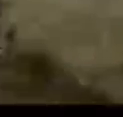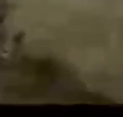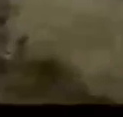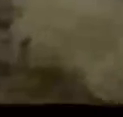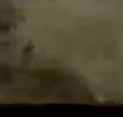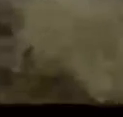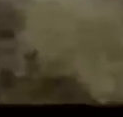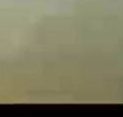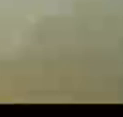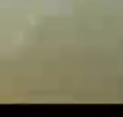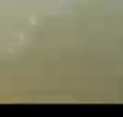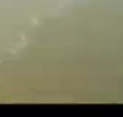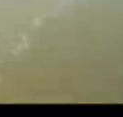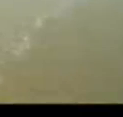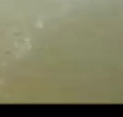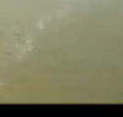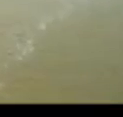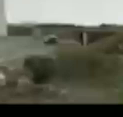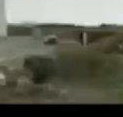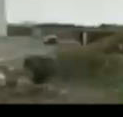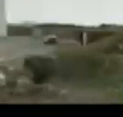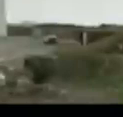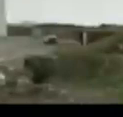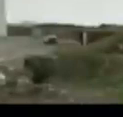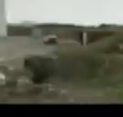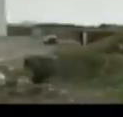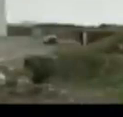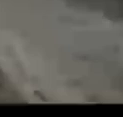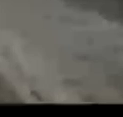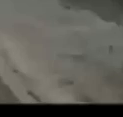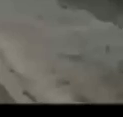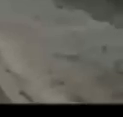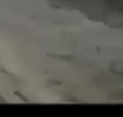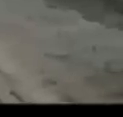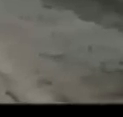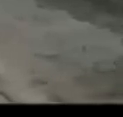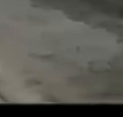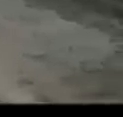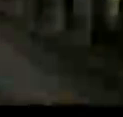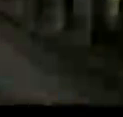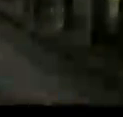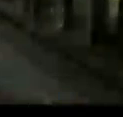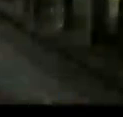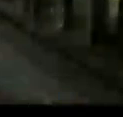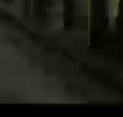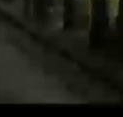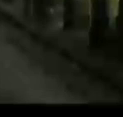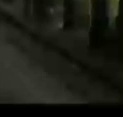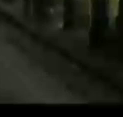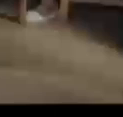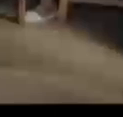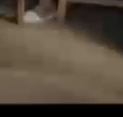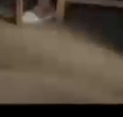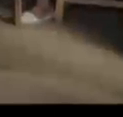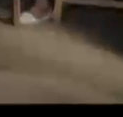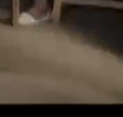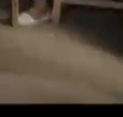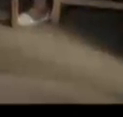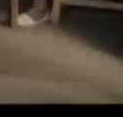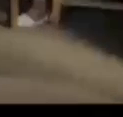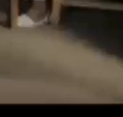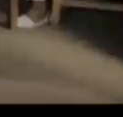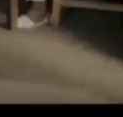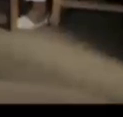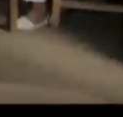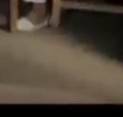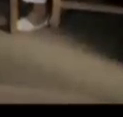Retroceder no tiene sentido. Una revolución verdadera se hace para siempre y vive para siempre. Yo solo